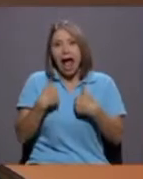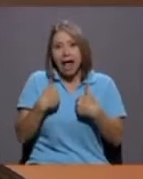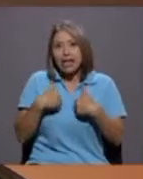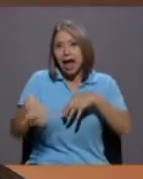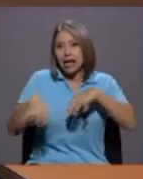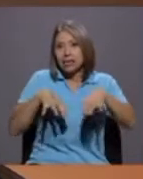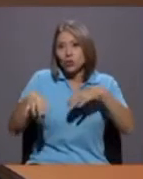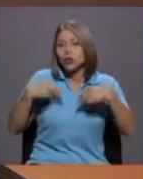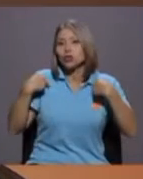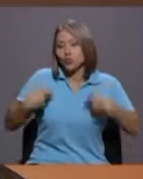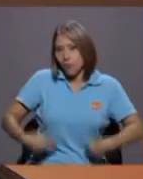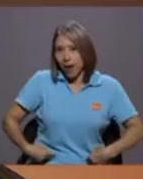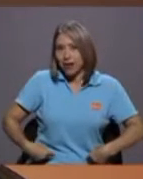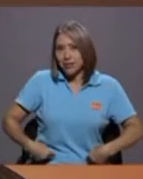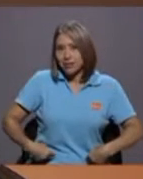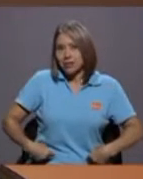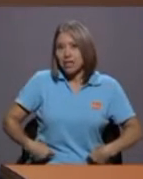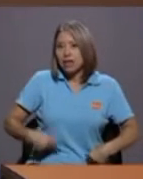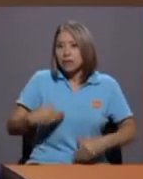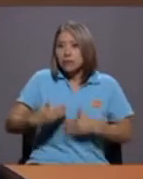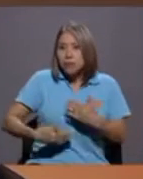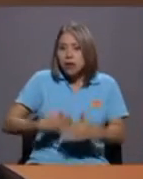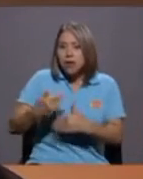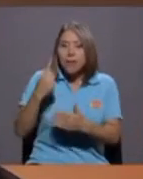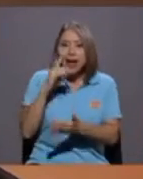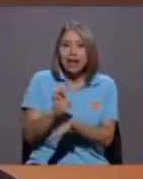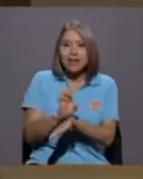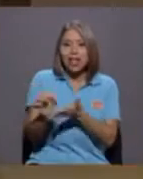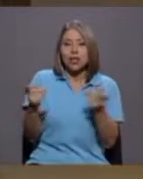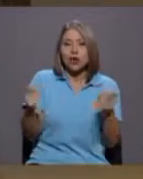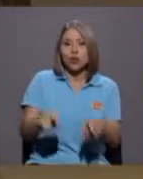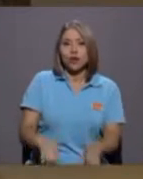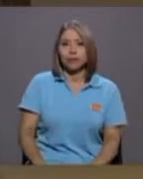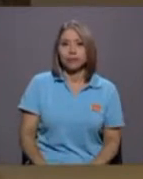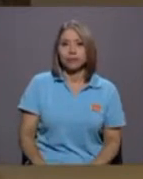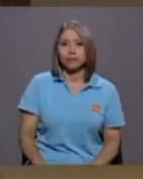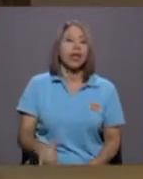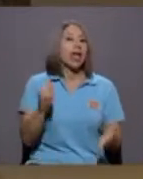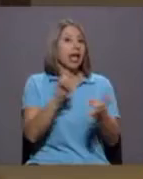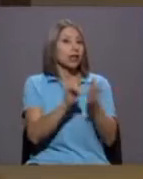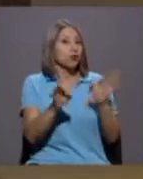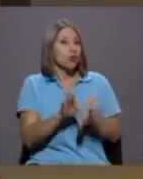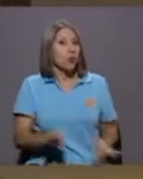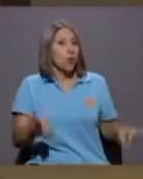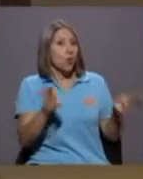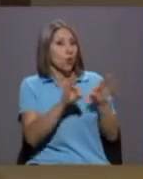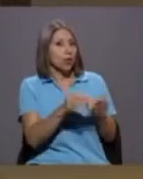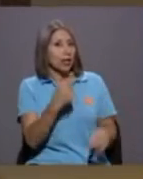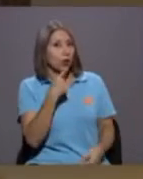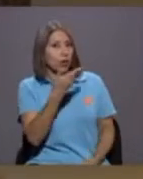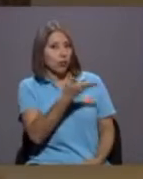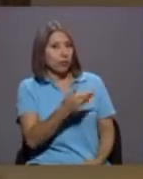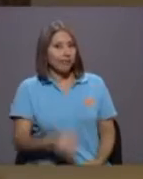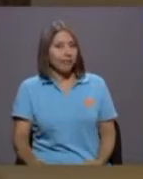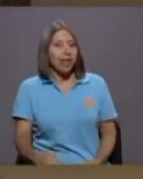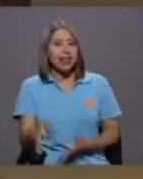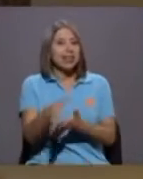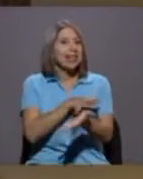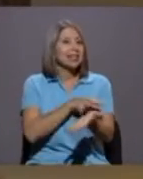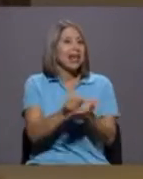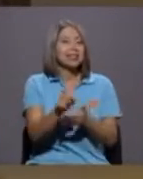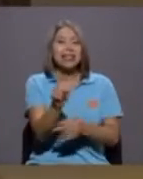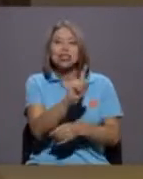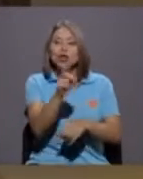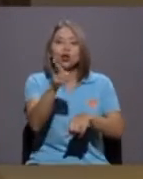acciones humanas que se pueden desarrollar para evitar que ocurran. Esto es muy importante lo que dijo don Carlos. los desastres no son